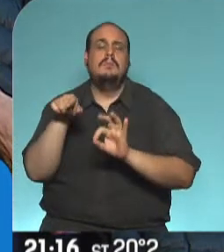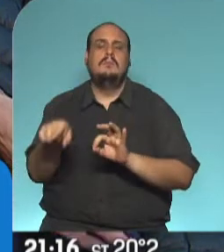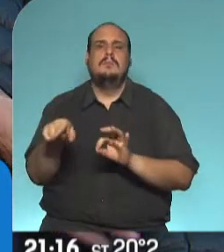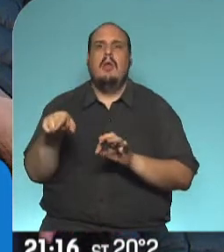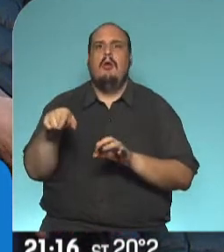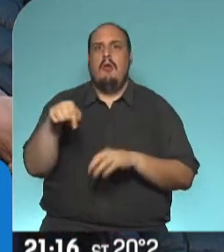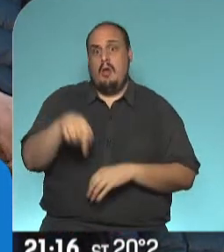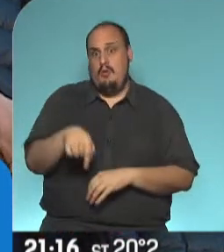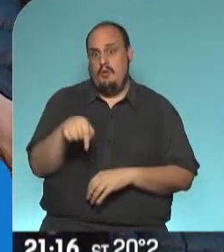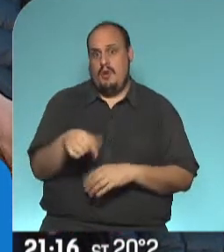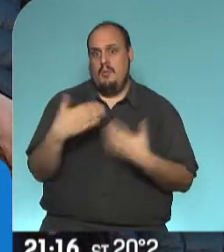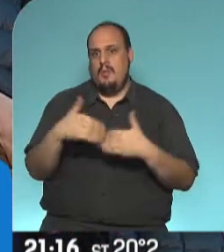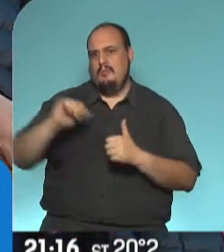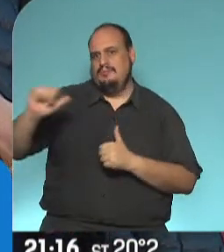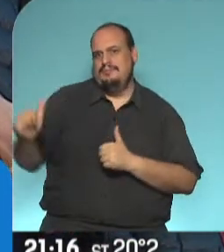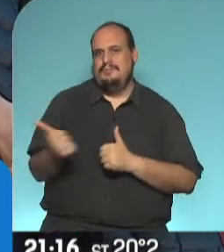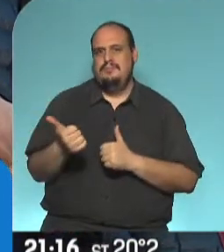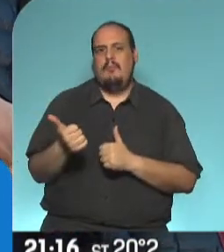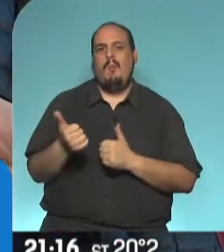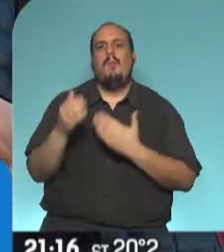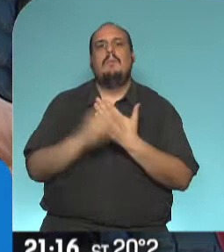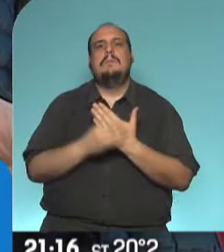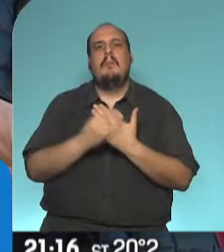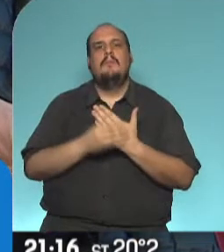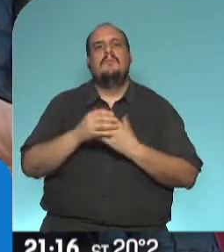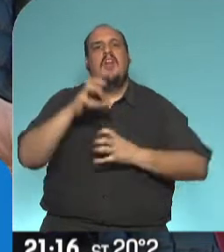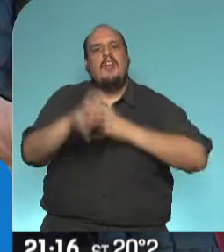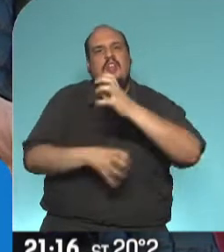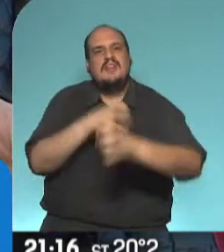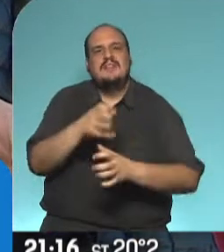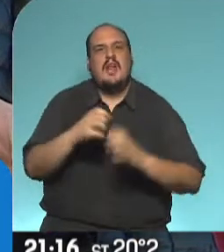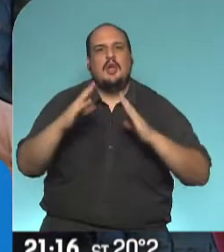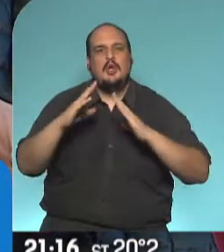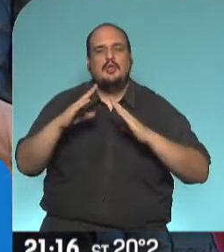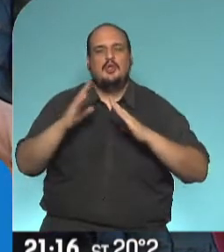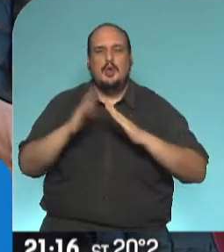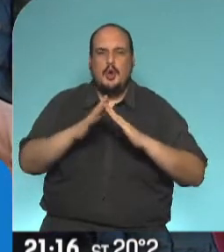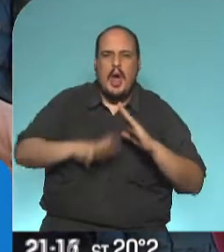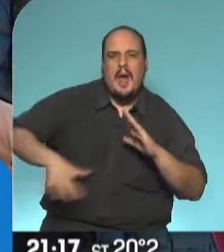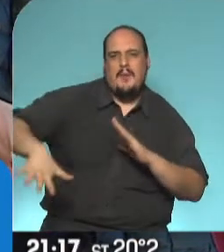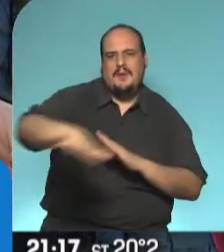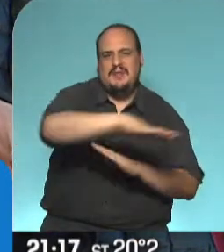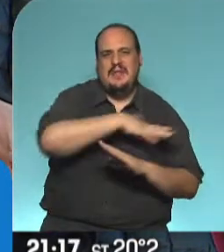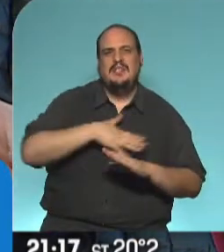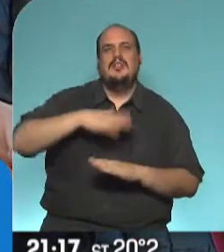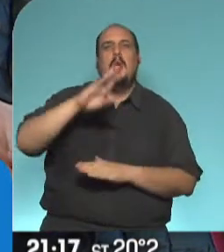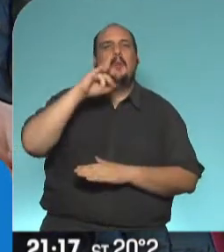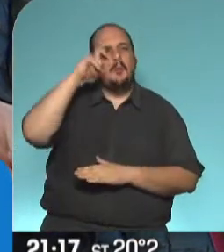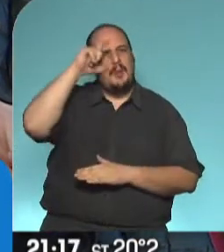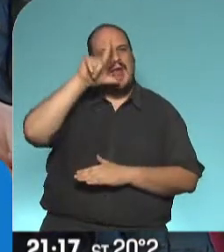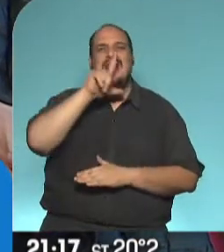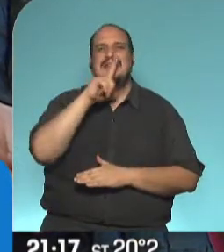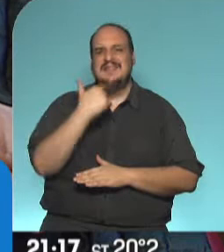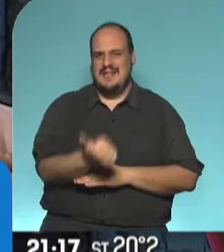la posibilidad de hablar juntamente con la ministra de Desarrollo Habitacional, María Eugenia Bielsa, a quien